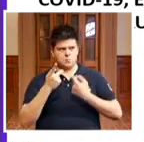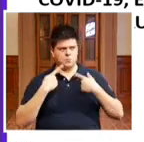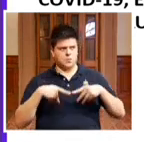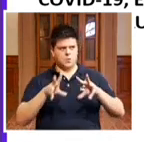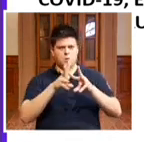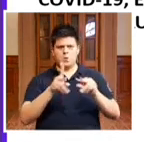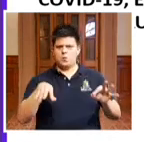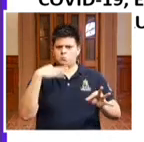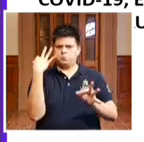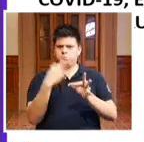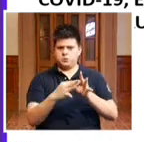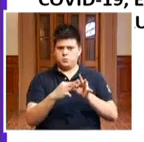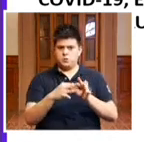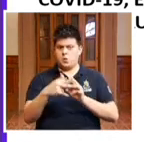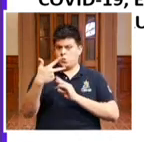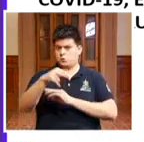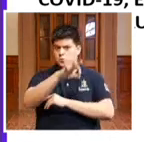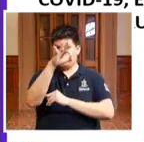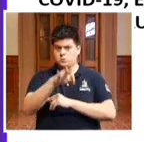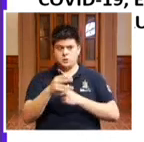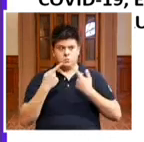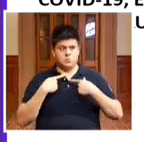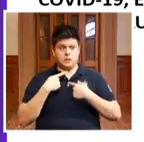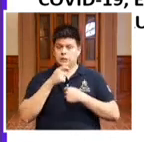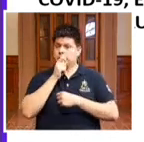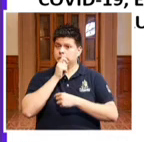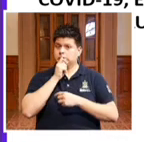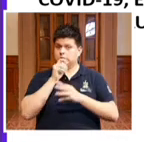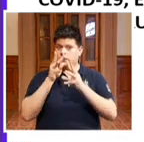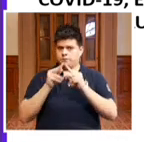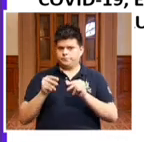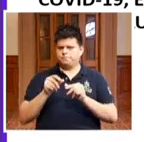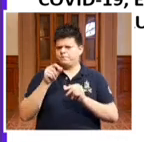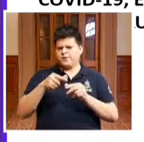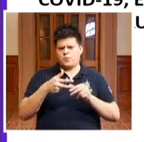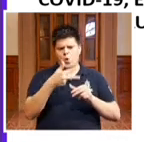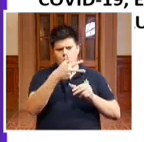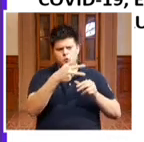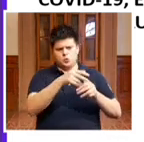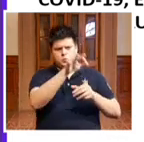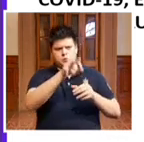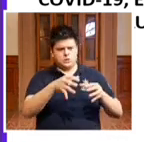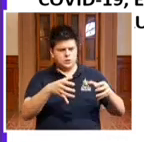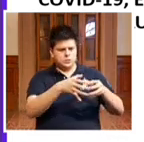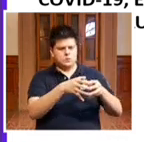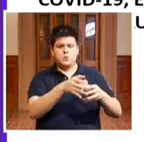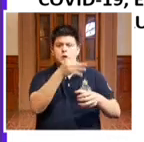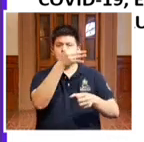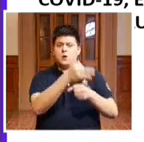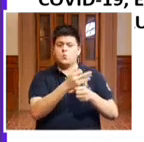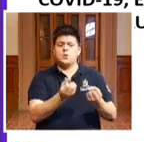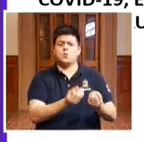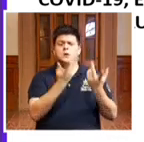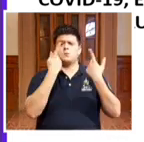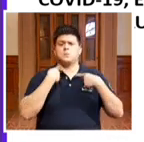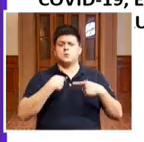recuperó y el 8% está en vías de recuperarse. Ese 8% que en este momento son